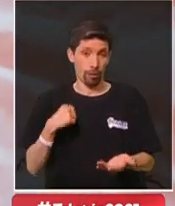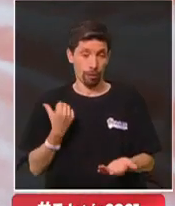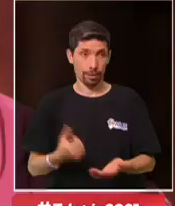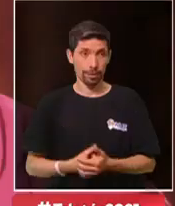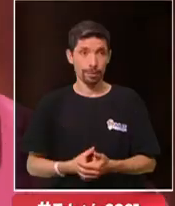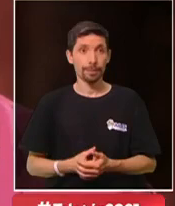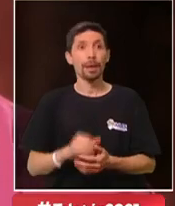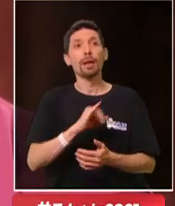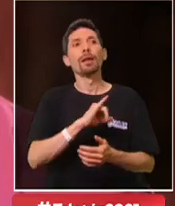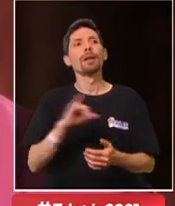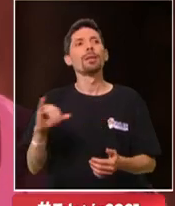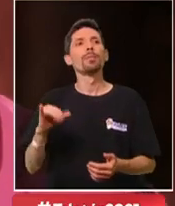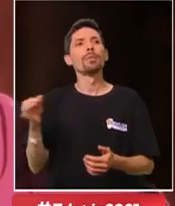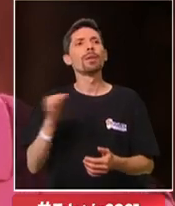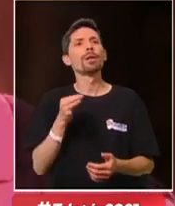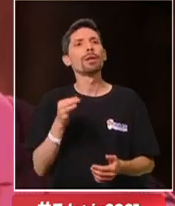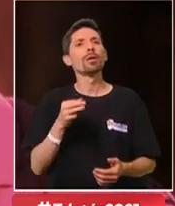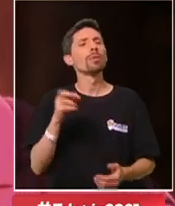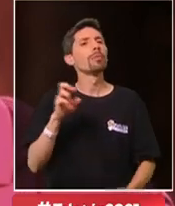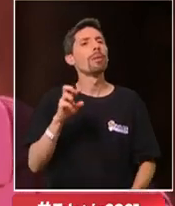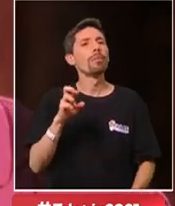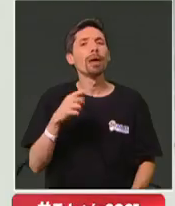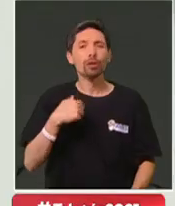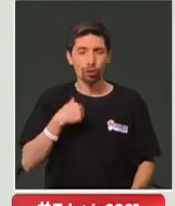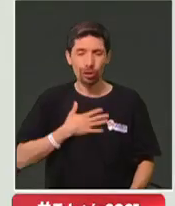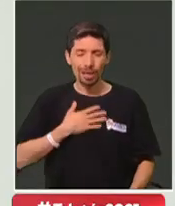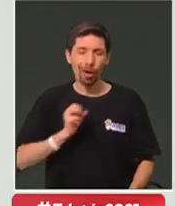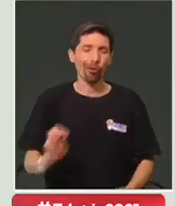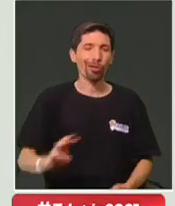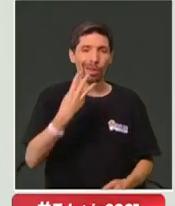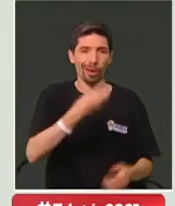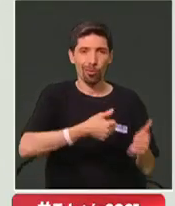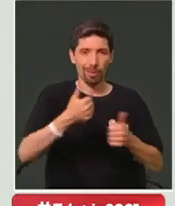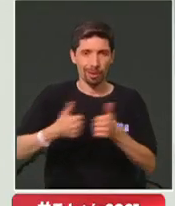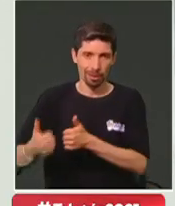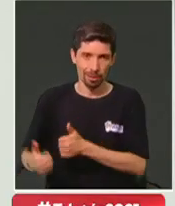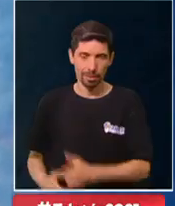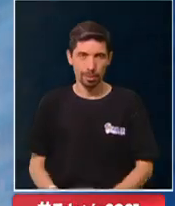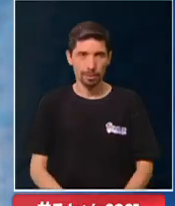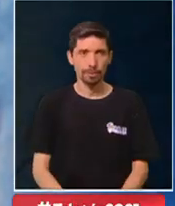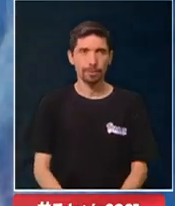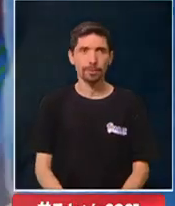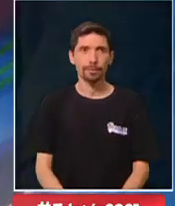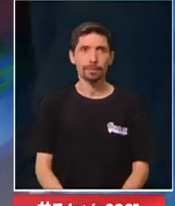Después de eso ya me dijo, ¿sabes qué, papá? Yo quiero hacer triatlón. Hola, ¿cómo estás?